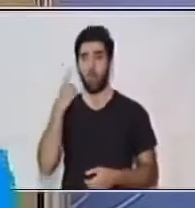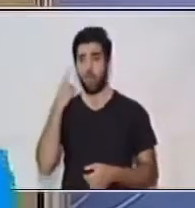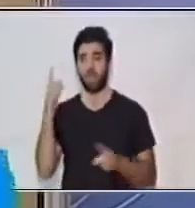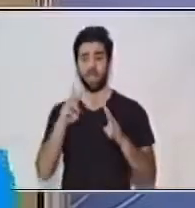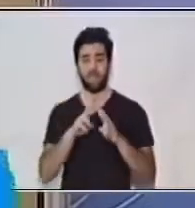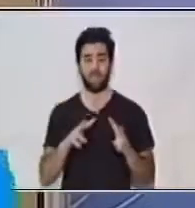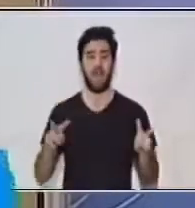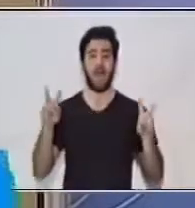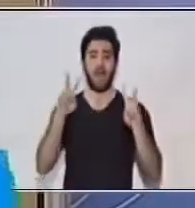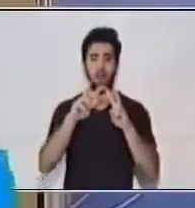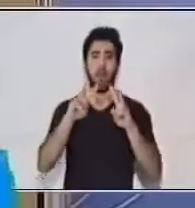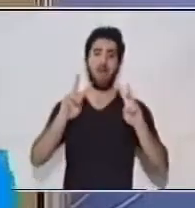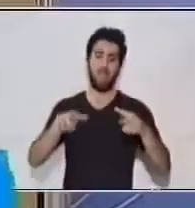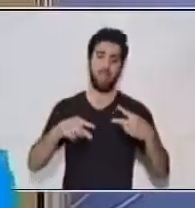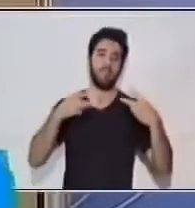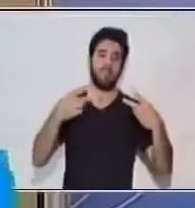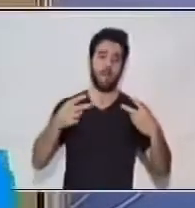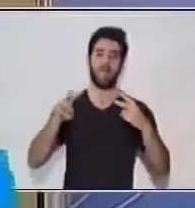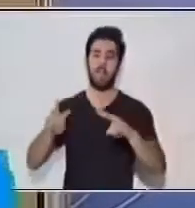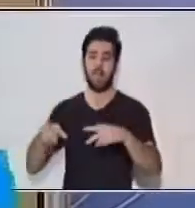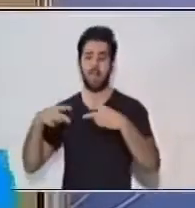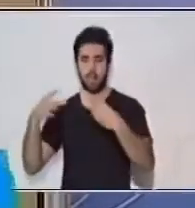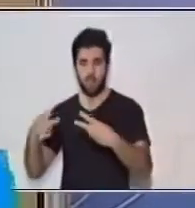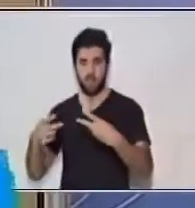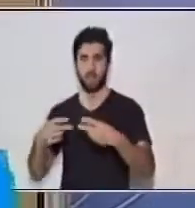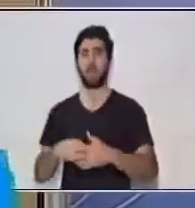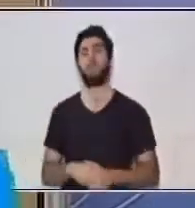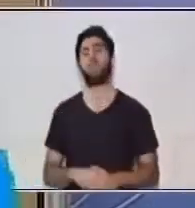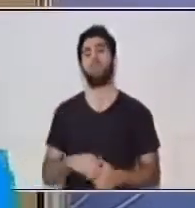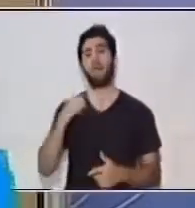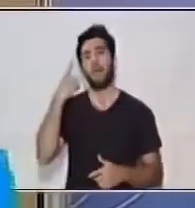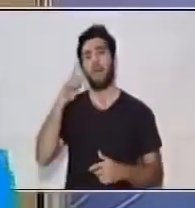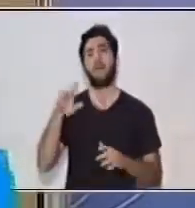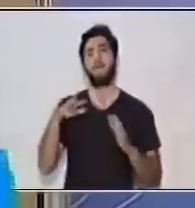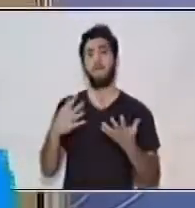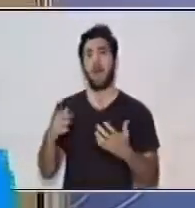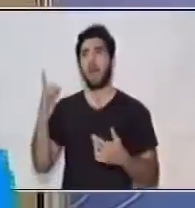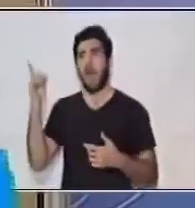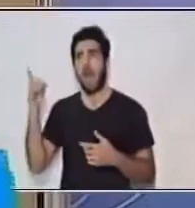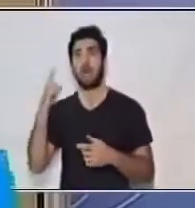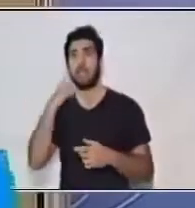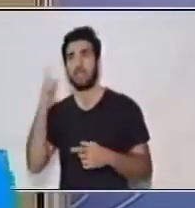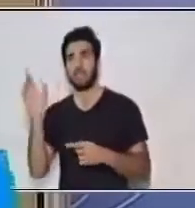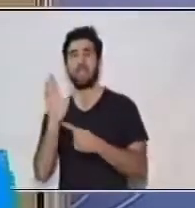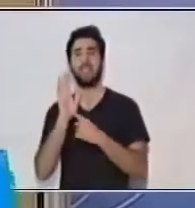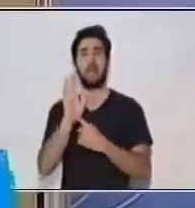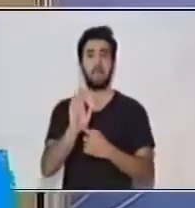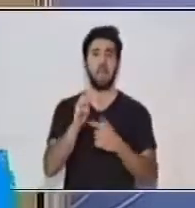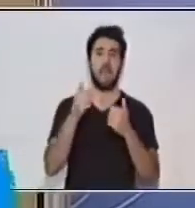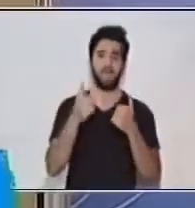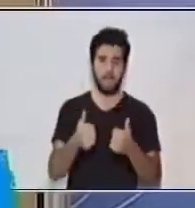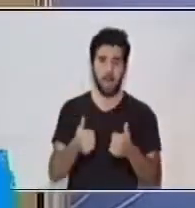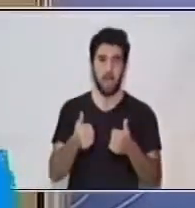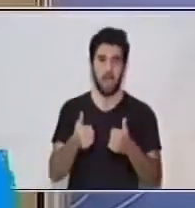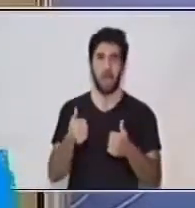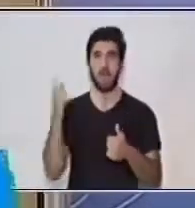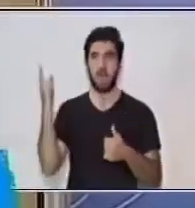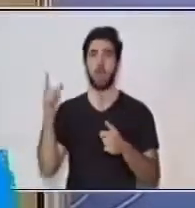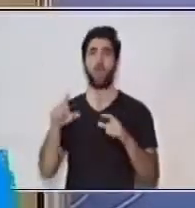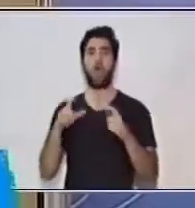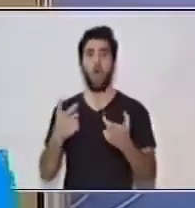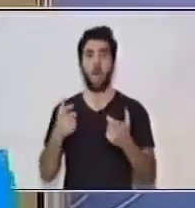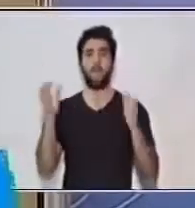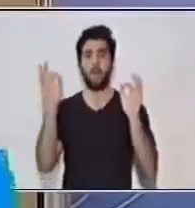la clave? Multiplicar sus componentes para que esto realmente se refleje visualmente que se